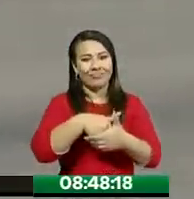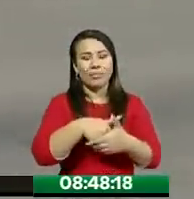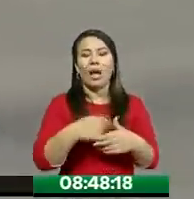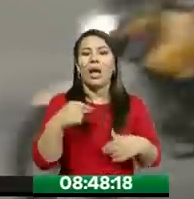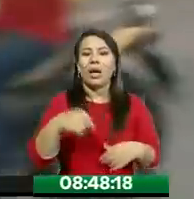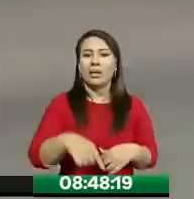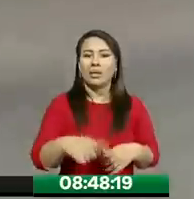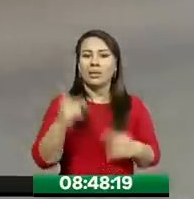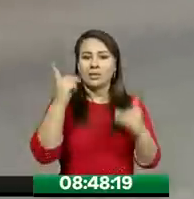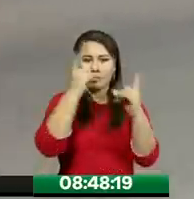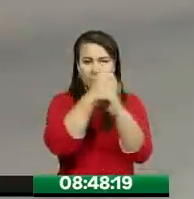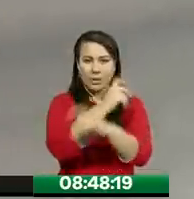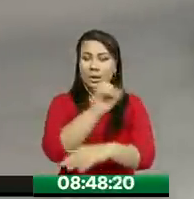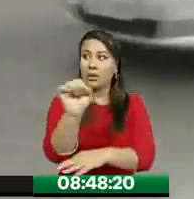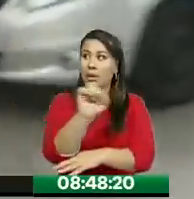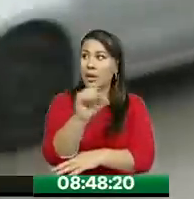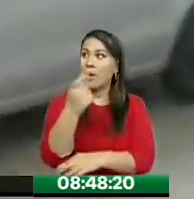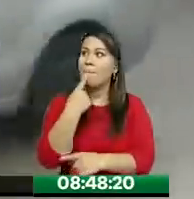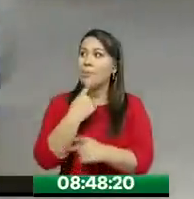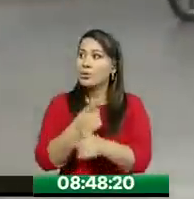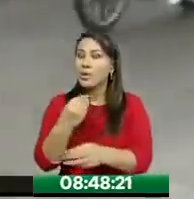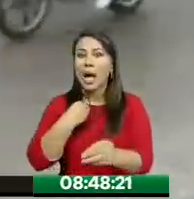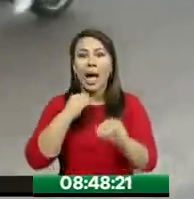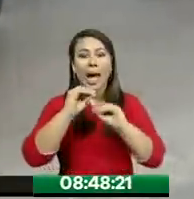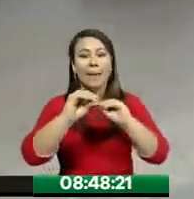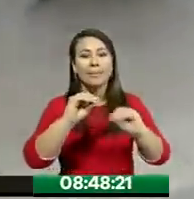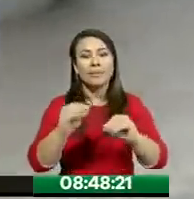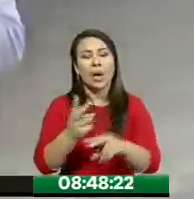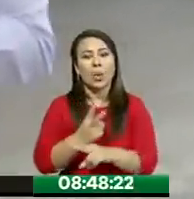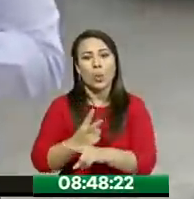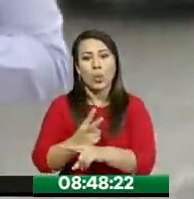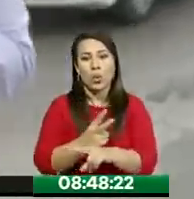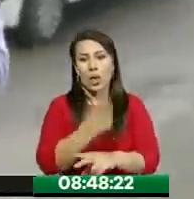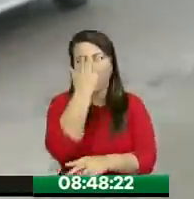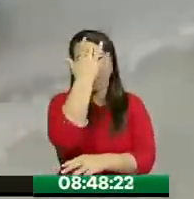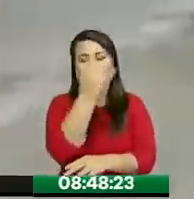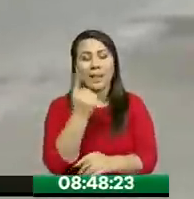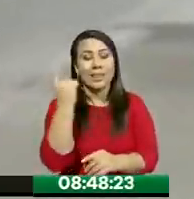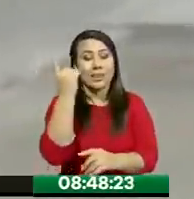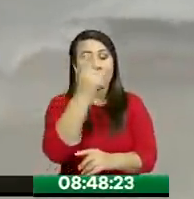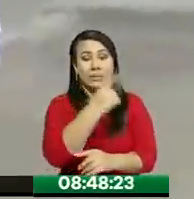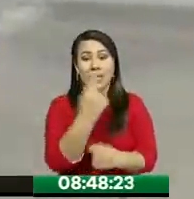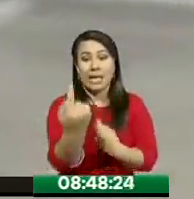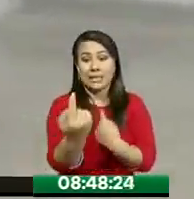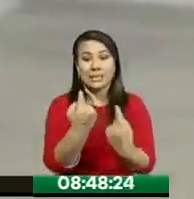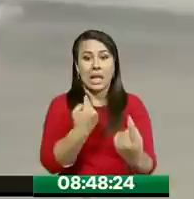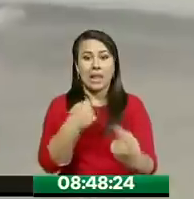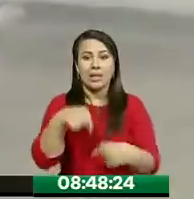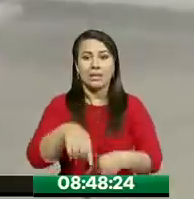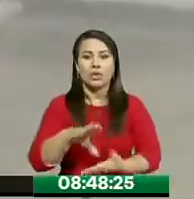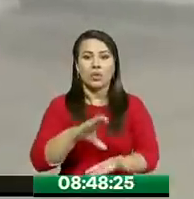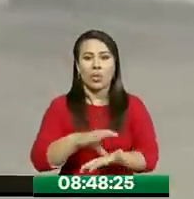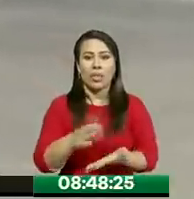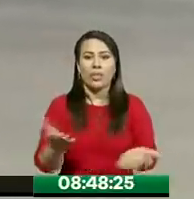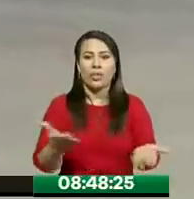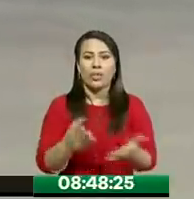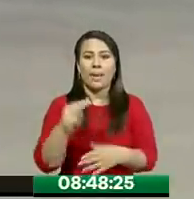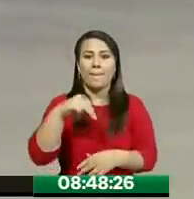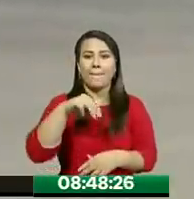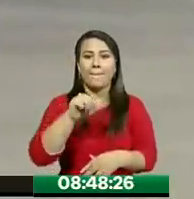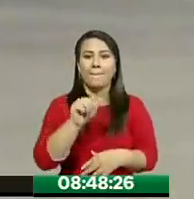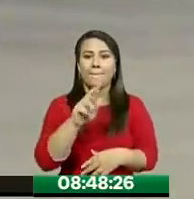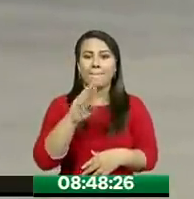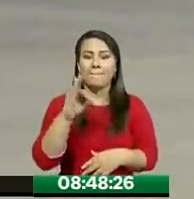pequeña, se procedió a llamar a los familiares para hacer la entrega de la menor a sus abuelos en este caso. Y se puso en conocimiento de la